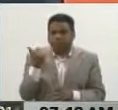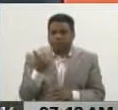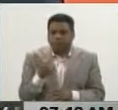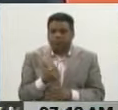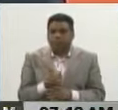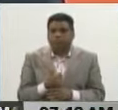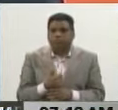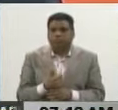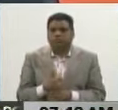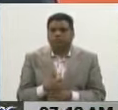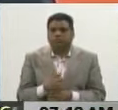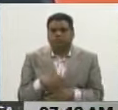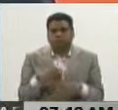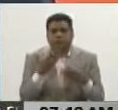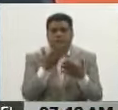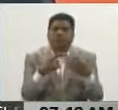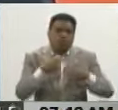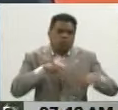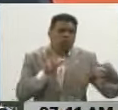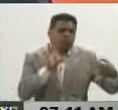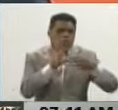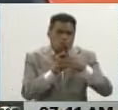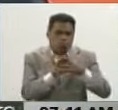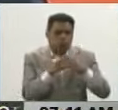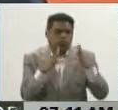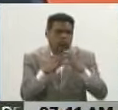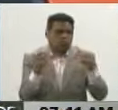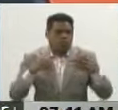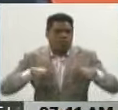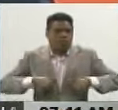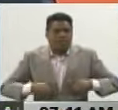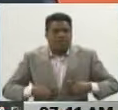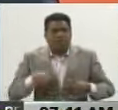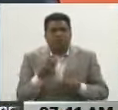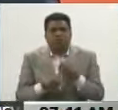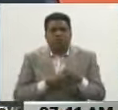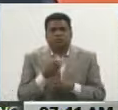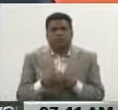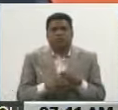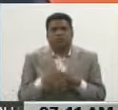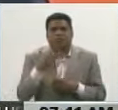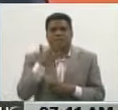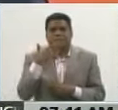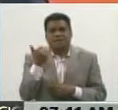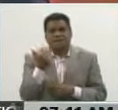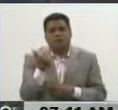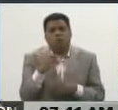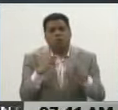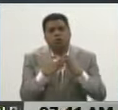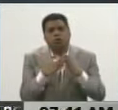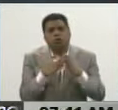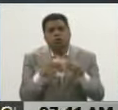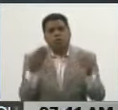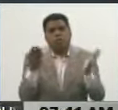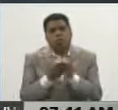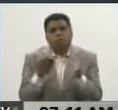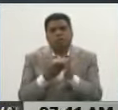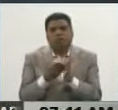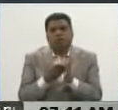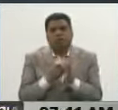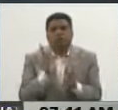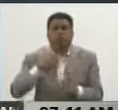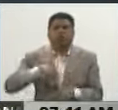en Venezuela, que va de la mano con todos los esfuerzos que estamos haciendo por mejorar la calidad de la educación, ¿no?